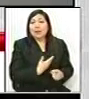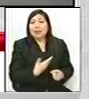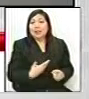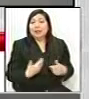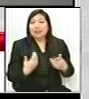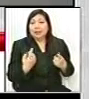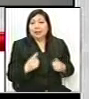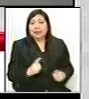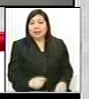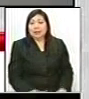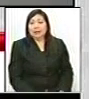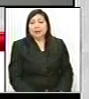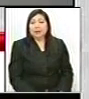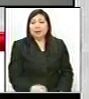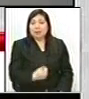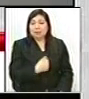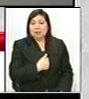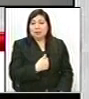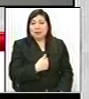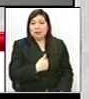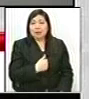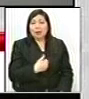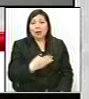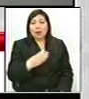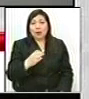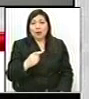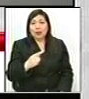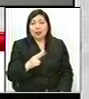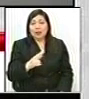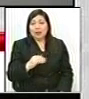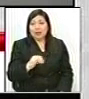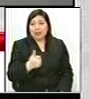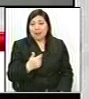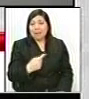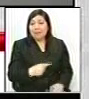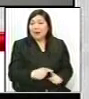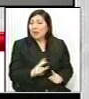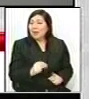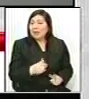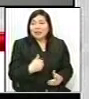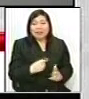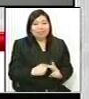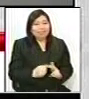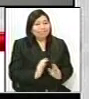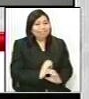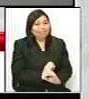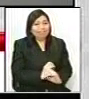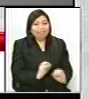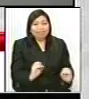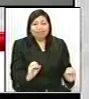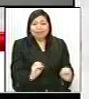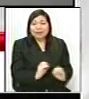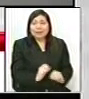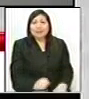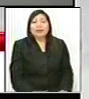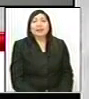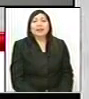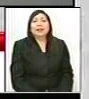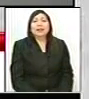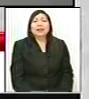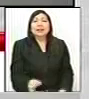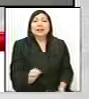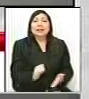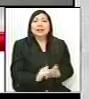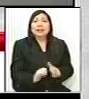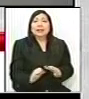hemos acordado con la misma Contraloría General de la República, no se va a iniciar ninguna obra sin que